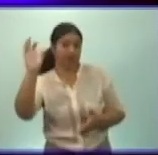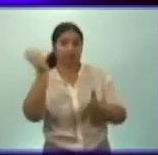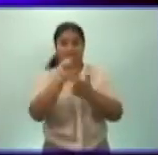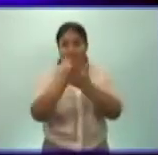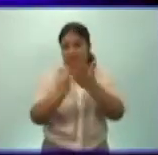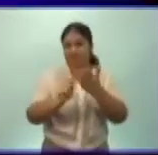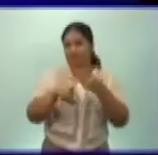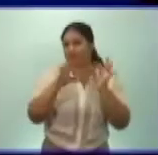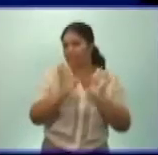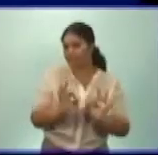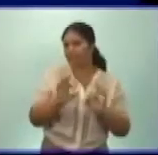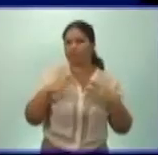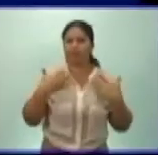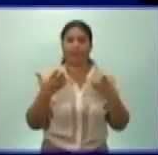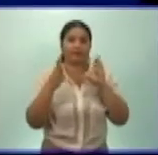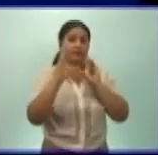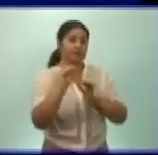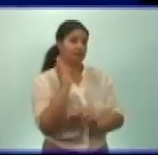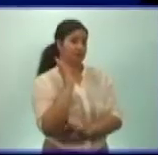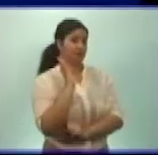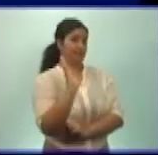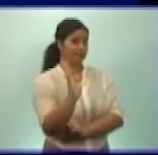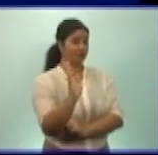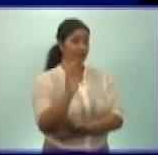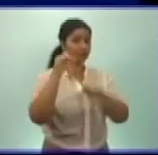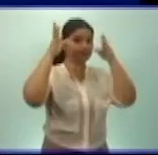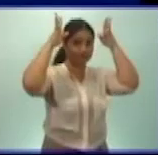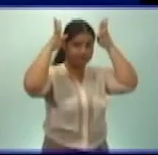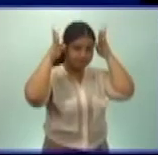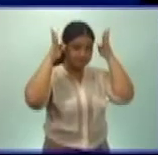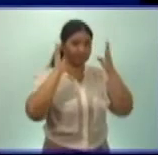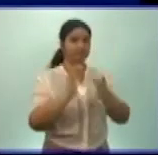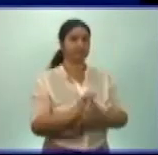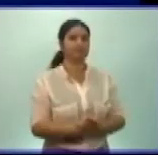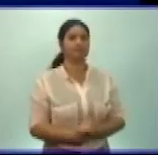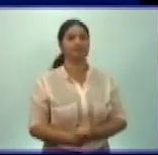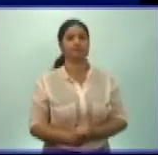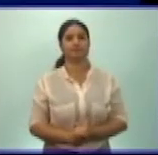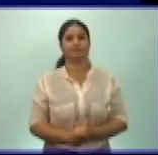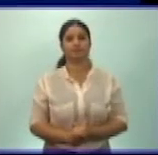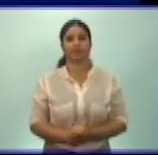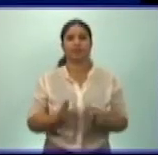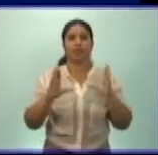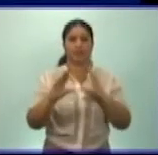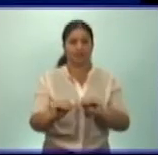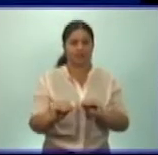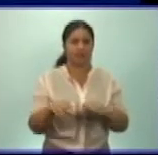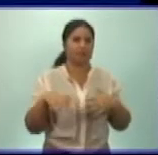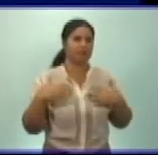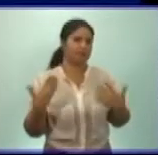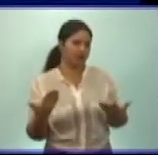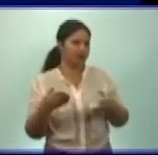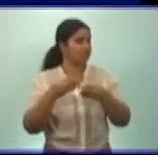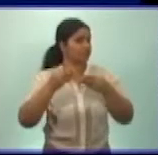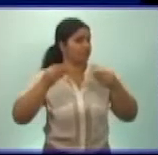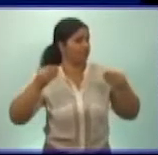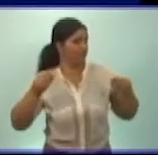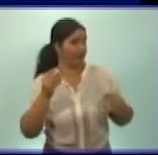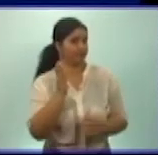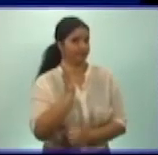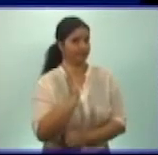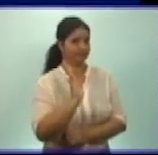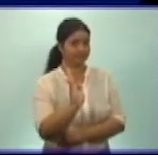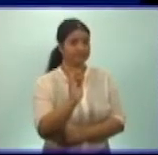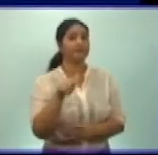con mucho respeto, se dirige al rey tratándolo como señor, utilizando este vocativo.